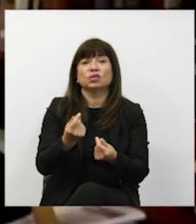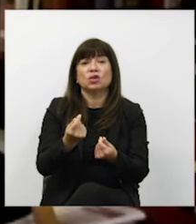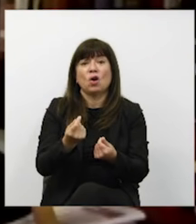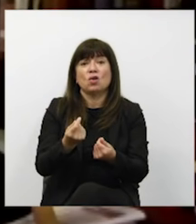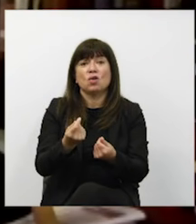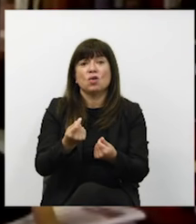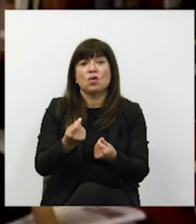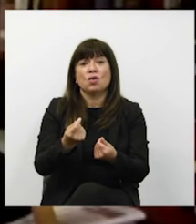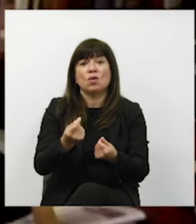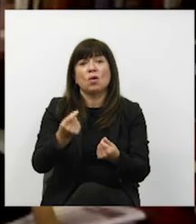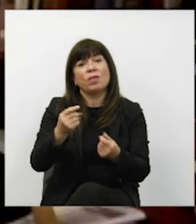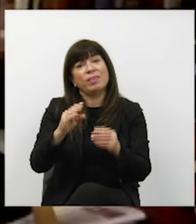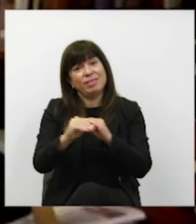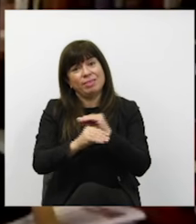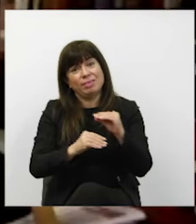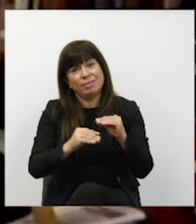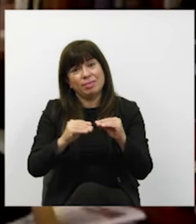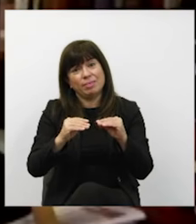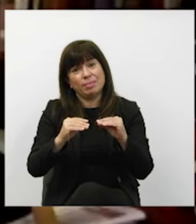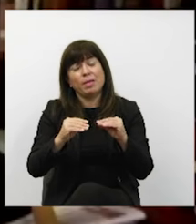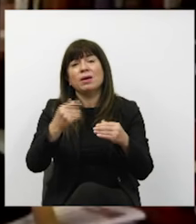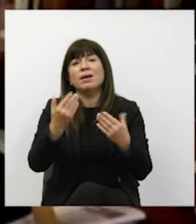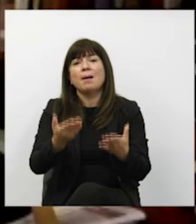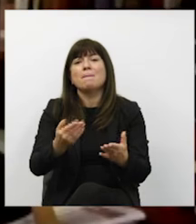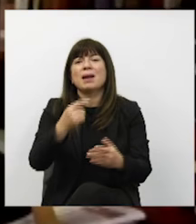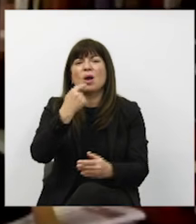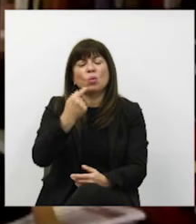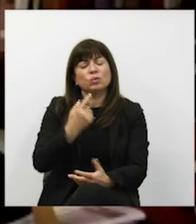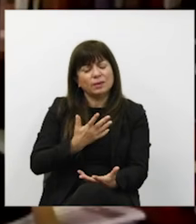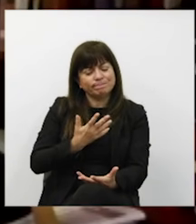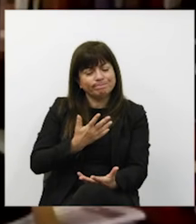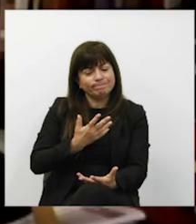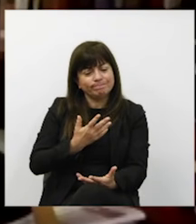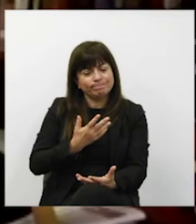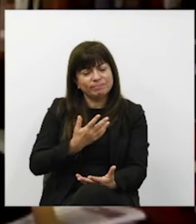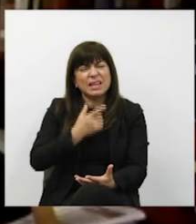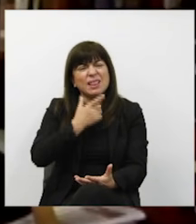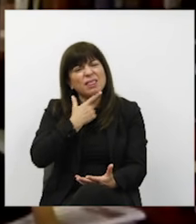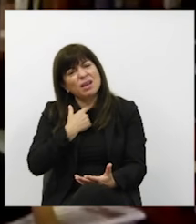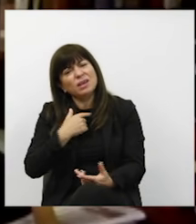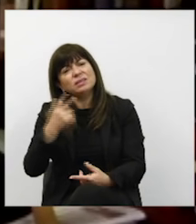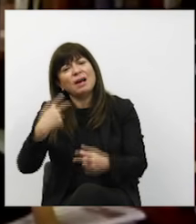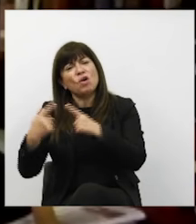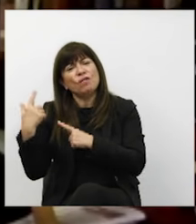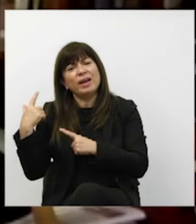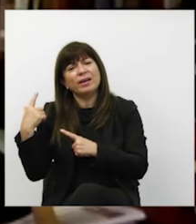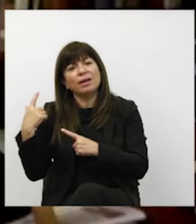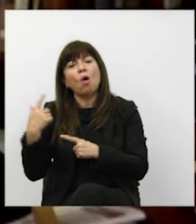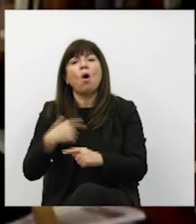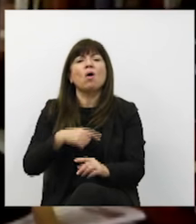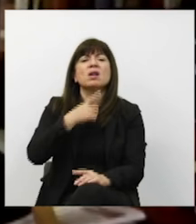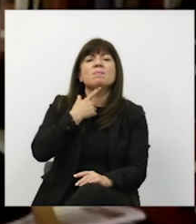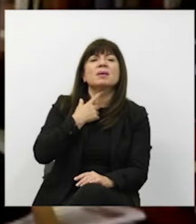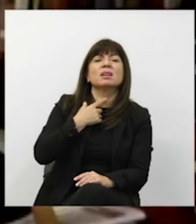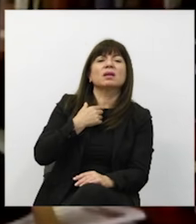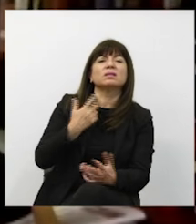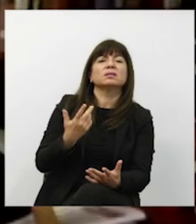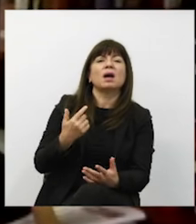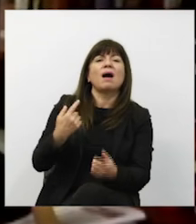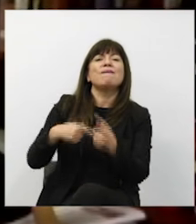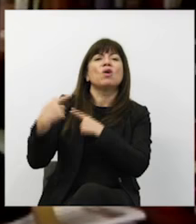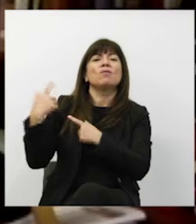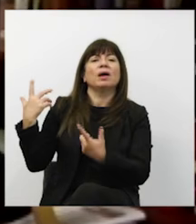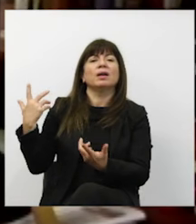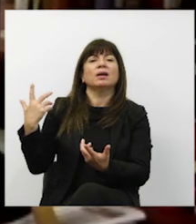es, es preguntar si acaso nos interesa volver a esa situación o no nos interesa volver a